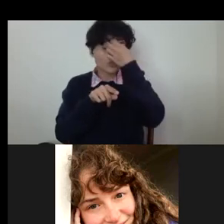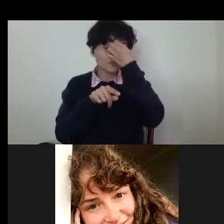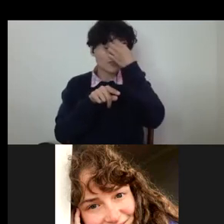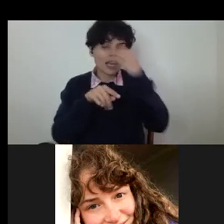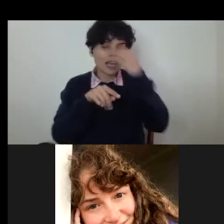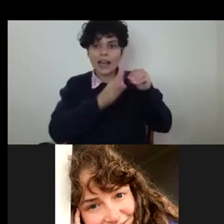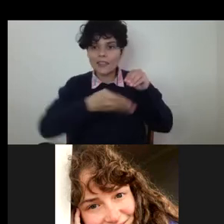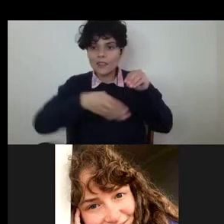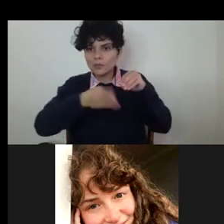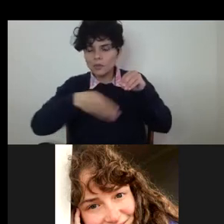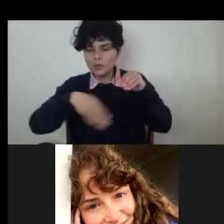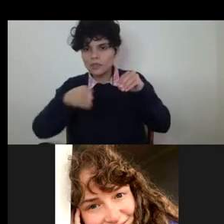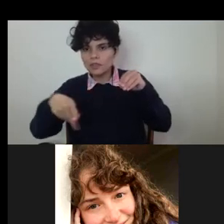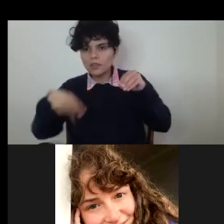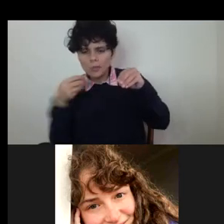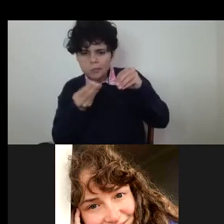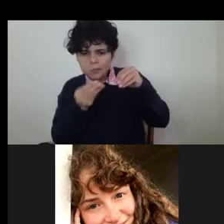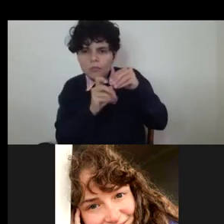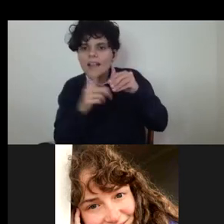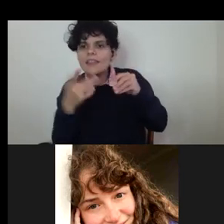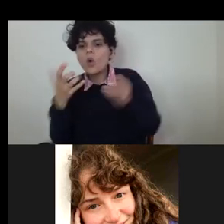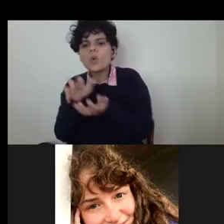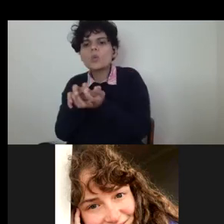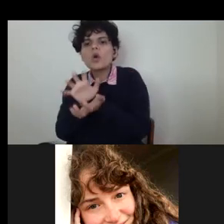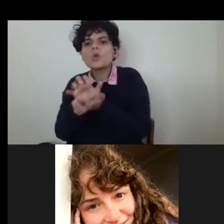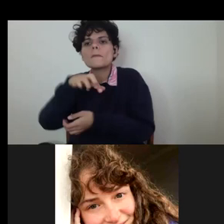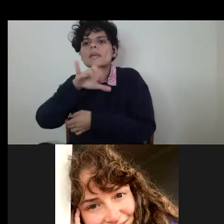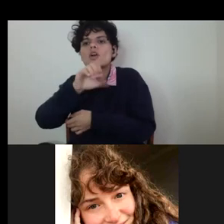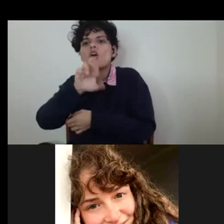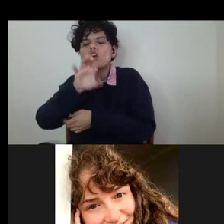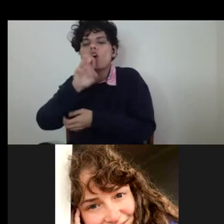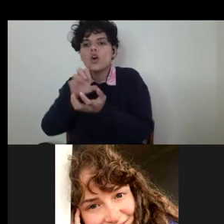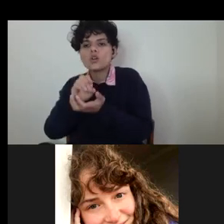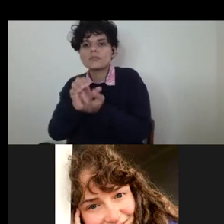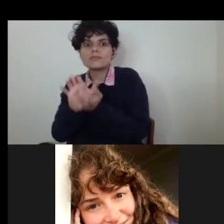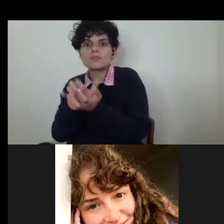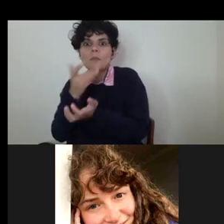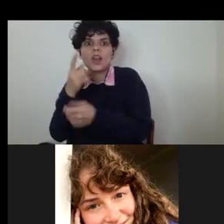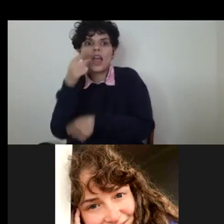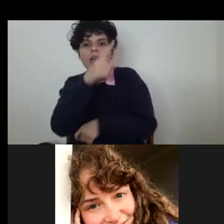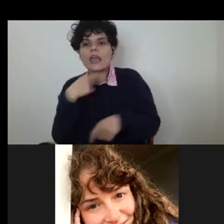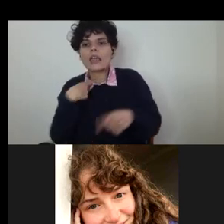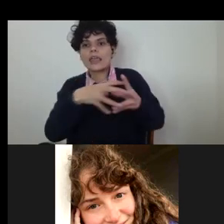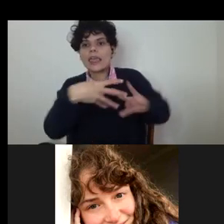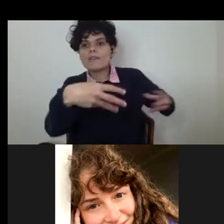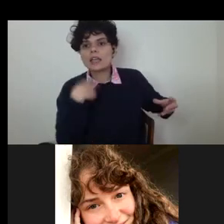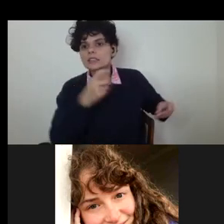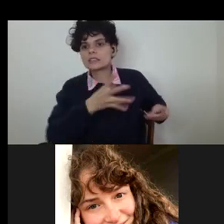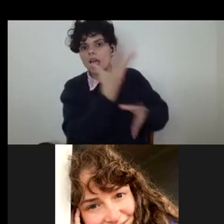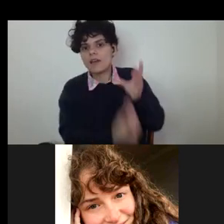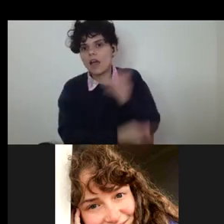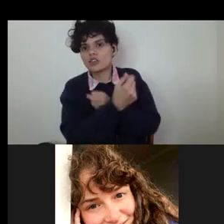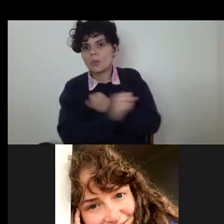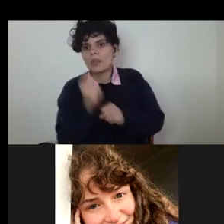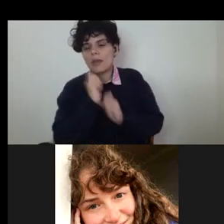del músculo del picoroco, que es un músculo muy, muy grande. Ya se habían acabado las jibias en Montemar, no se podían pescar, así que empezamos